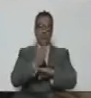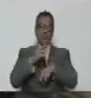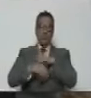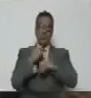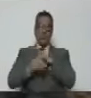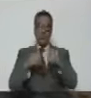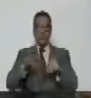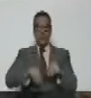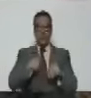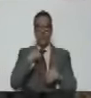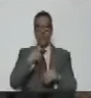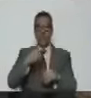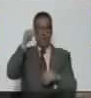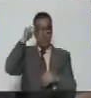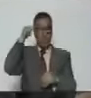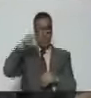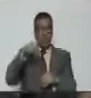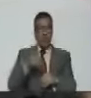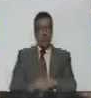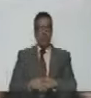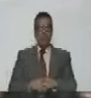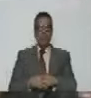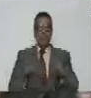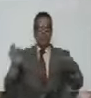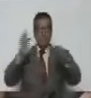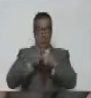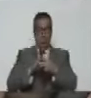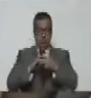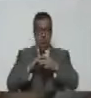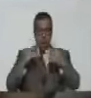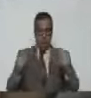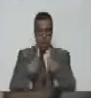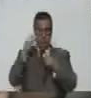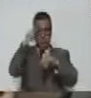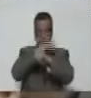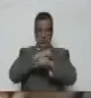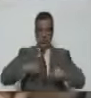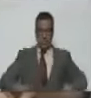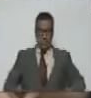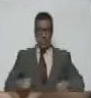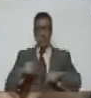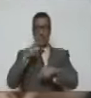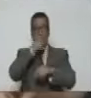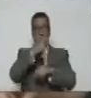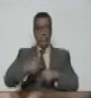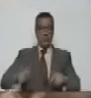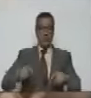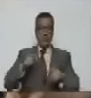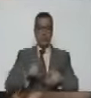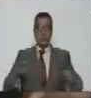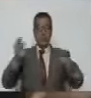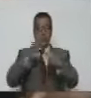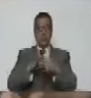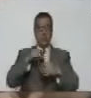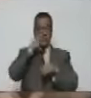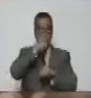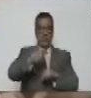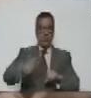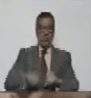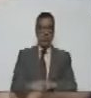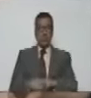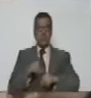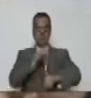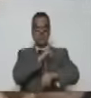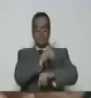imperialista. Podemos decir hoy que con la unión cívico-militar, la unidad del pueblo,